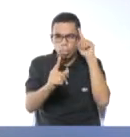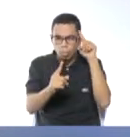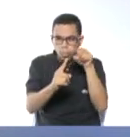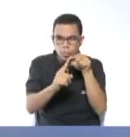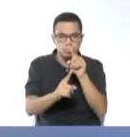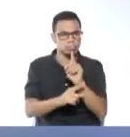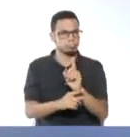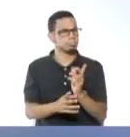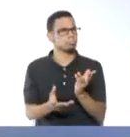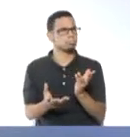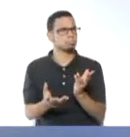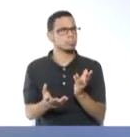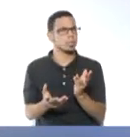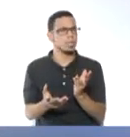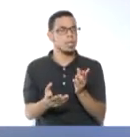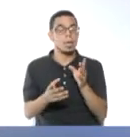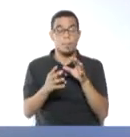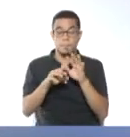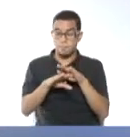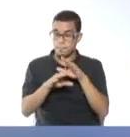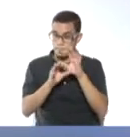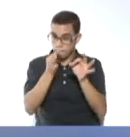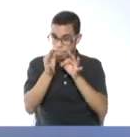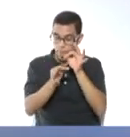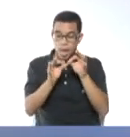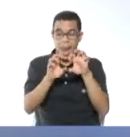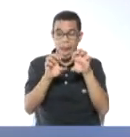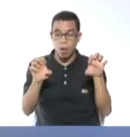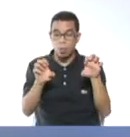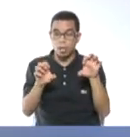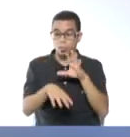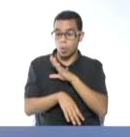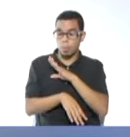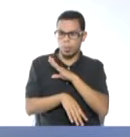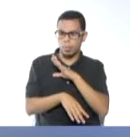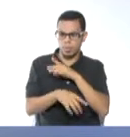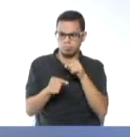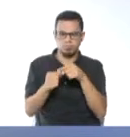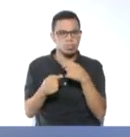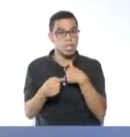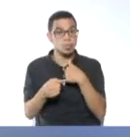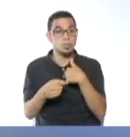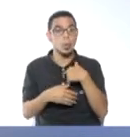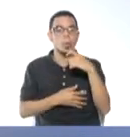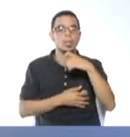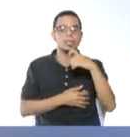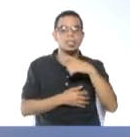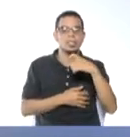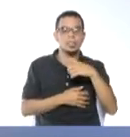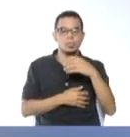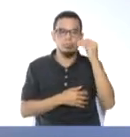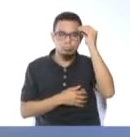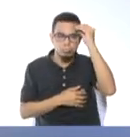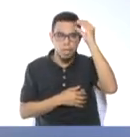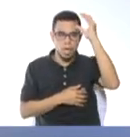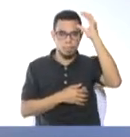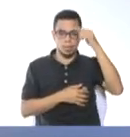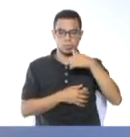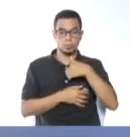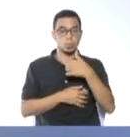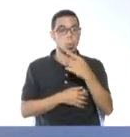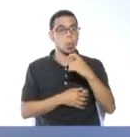La educación propia es una educación que está basada en qué es lo que necesita, cuáles son las habilidades para la vida que